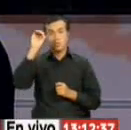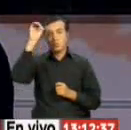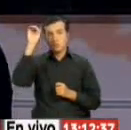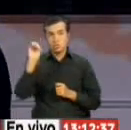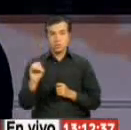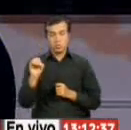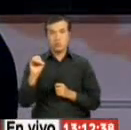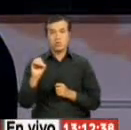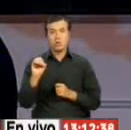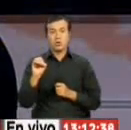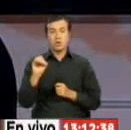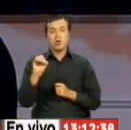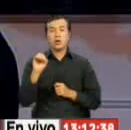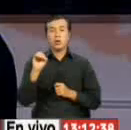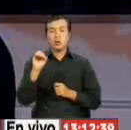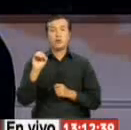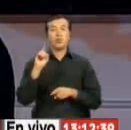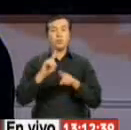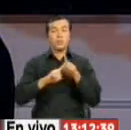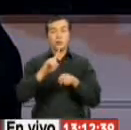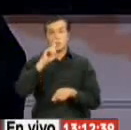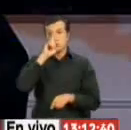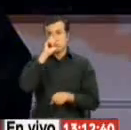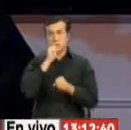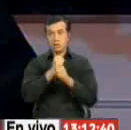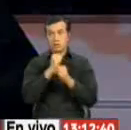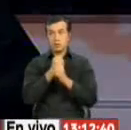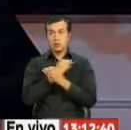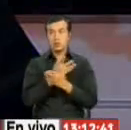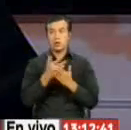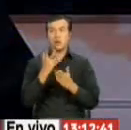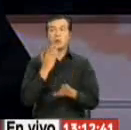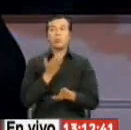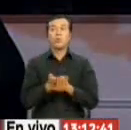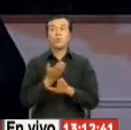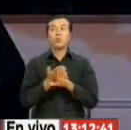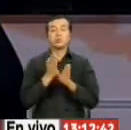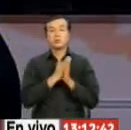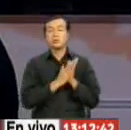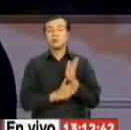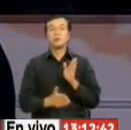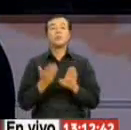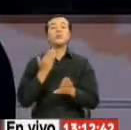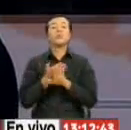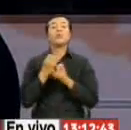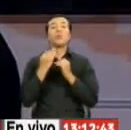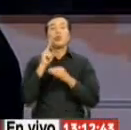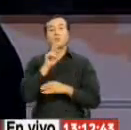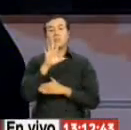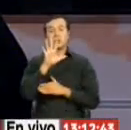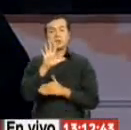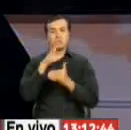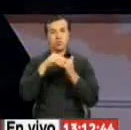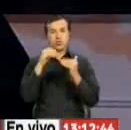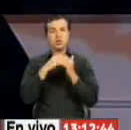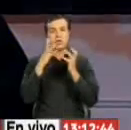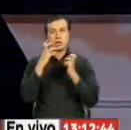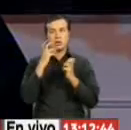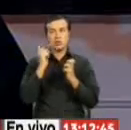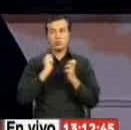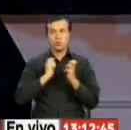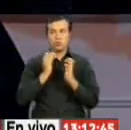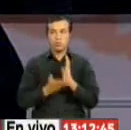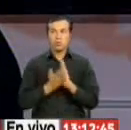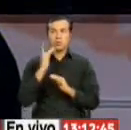decirles a nuestros compañeros de trabajadores de que el planteamiento nuestro de 25 dólares